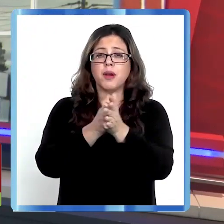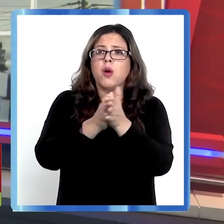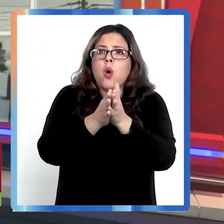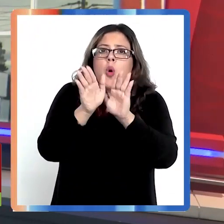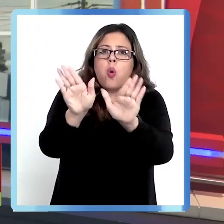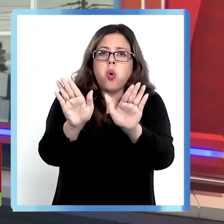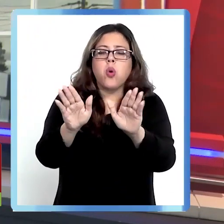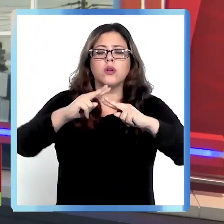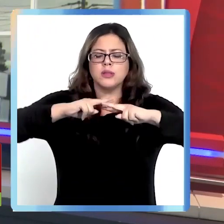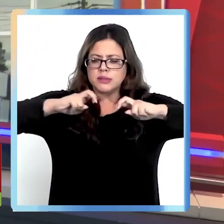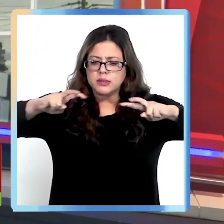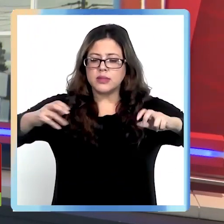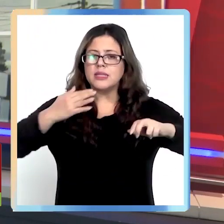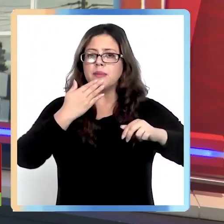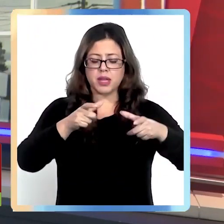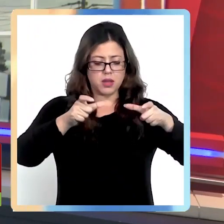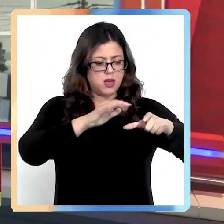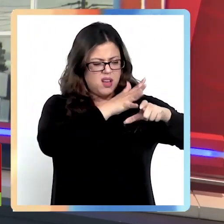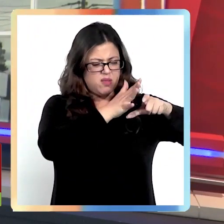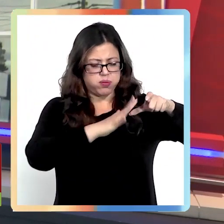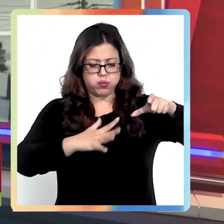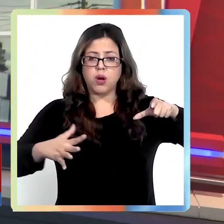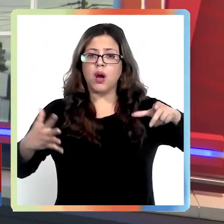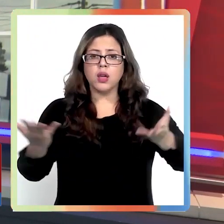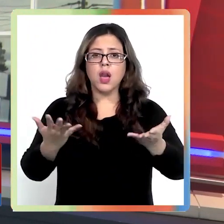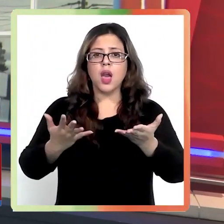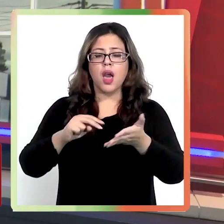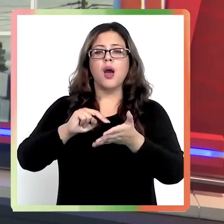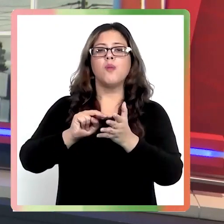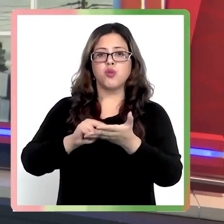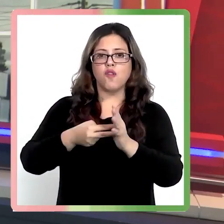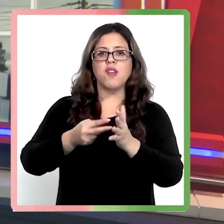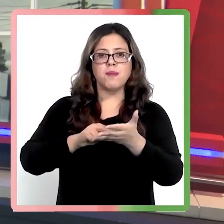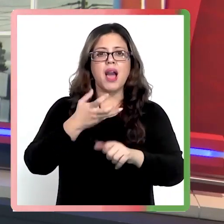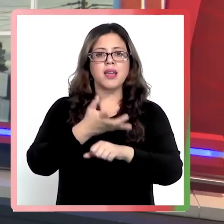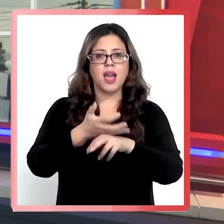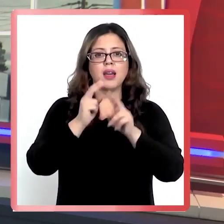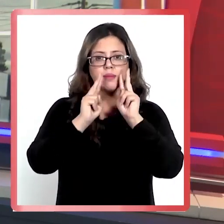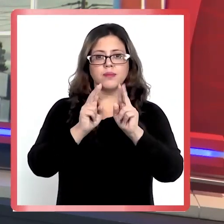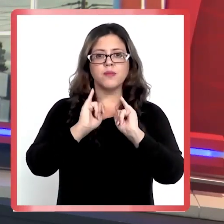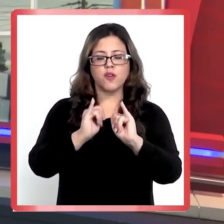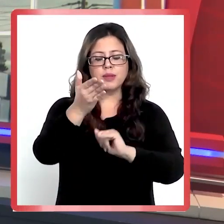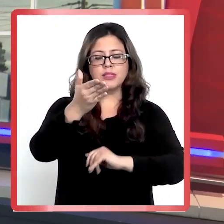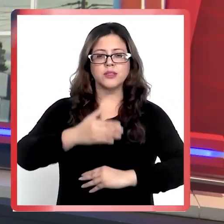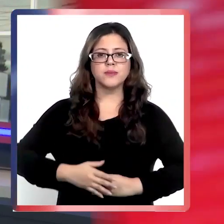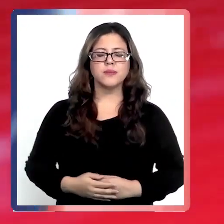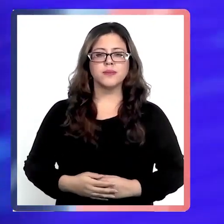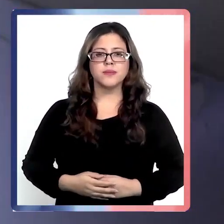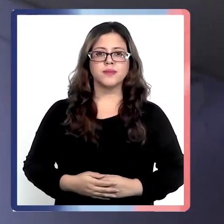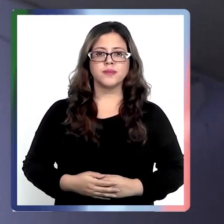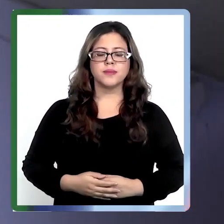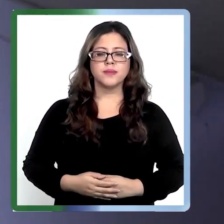de calefacción, el sistema eléctrico y el alcantarillado son algunos de los problemas. ITV Patagonia nos cuenta.